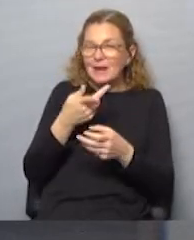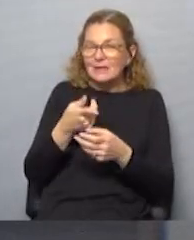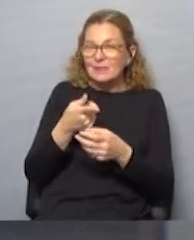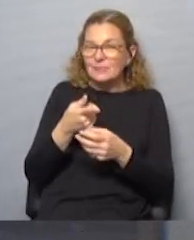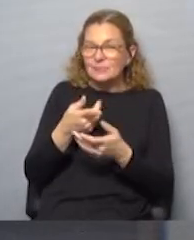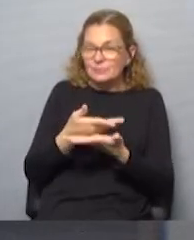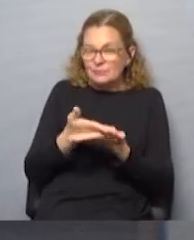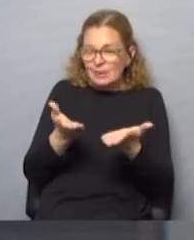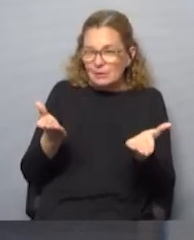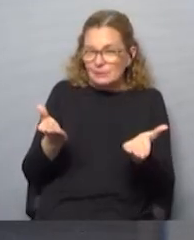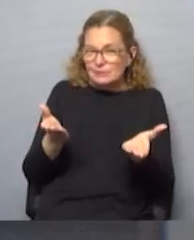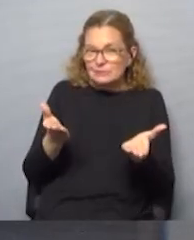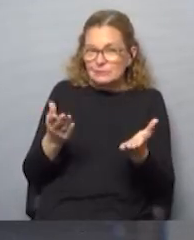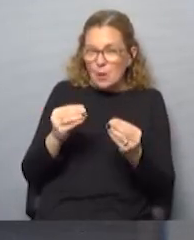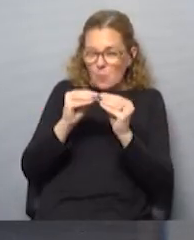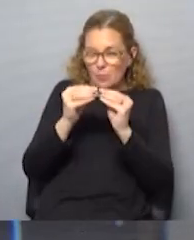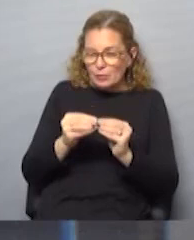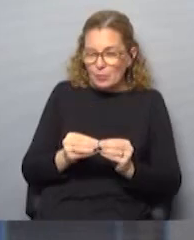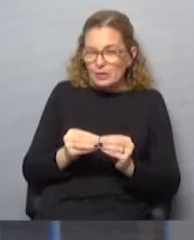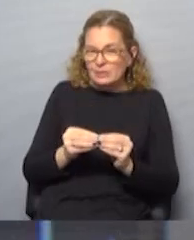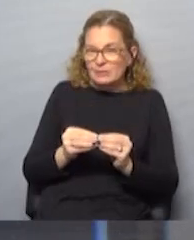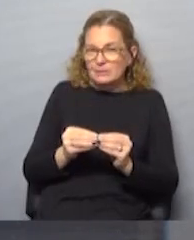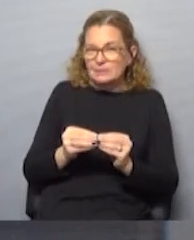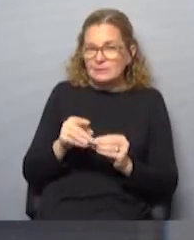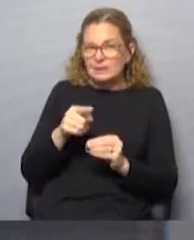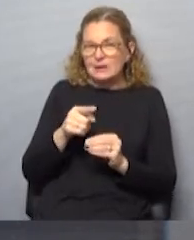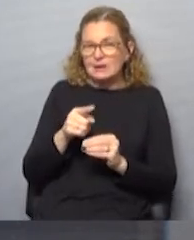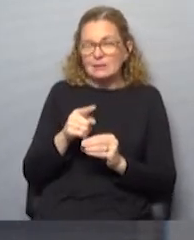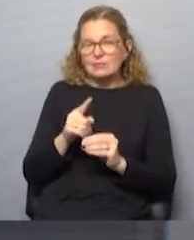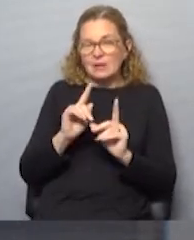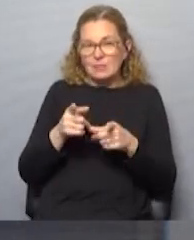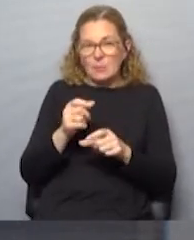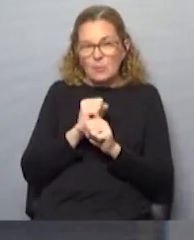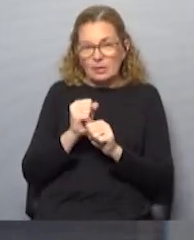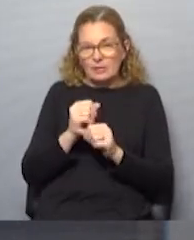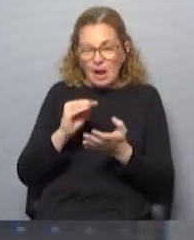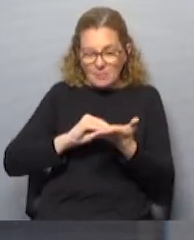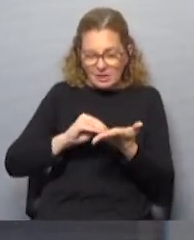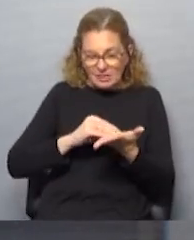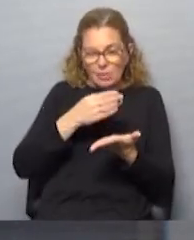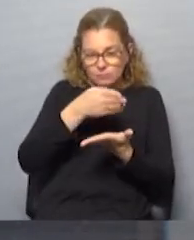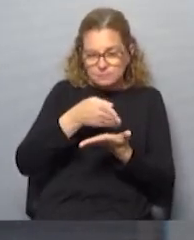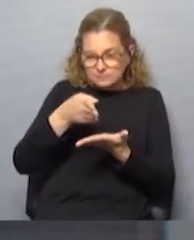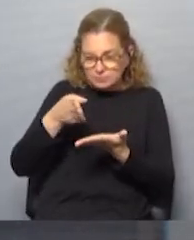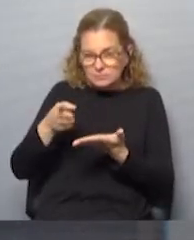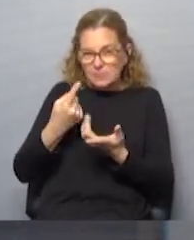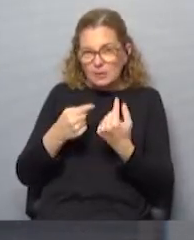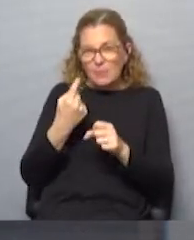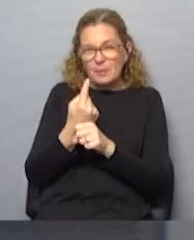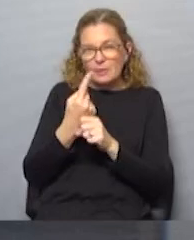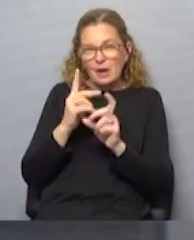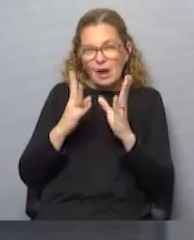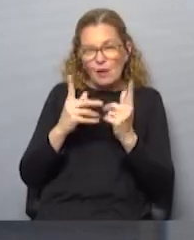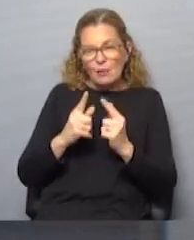en los hechos en un presupuesto digamos que por supuesto que también tiene que ser bien administrado bien ejecutado pero primero digamos de alguna